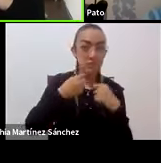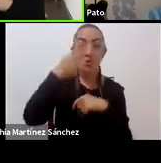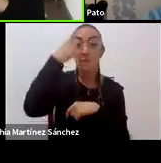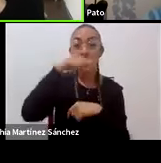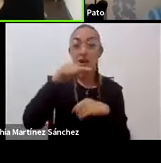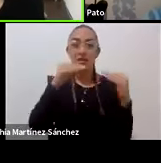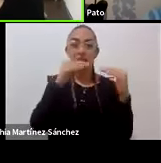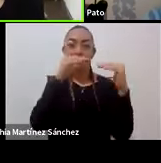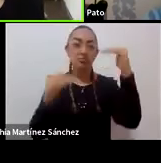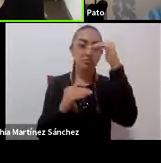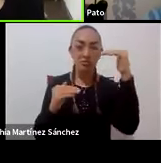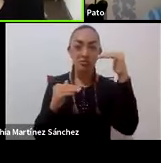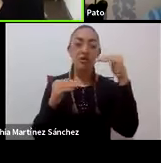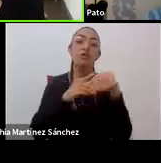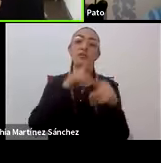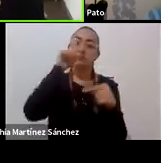desiguales.